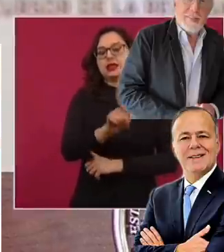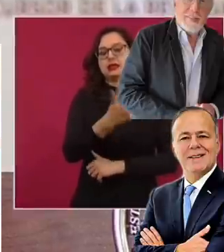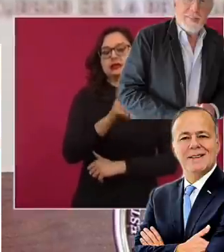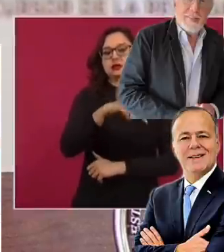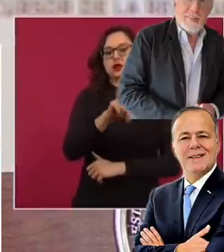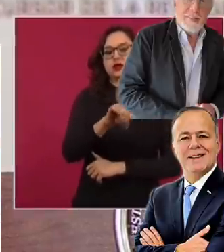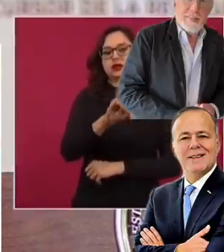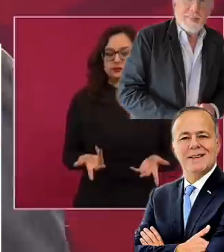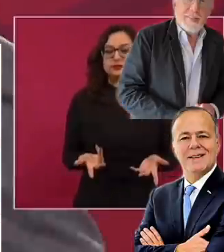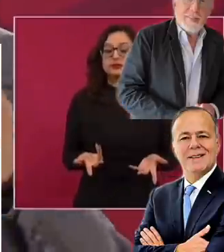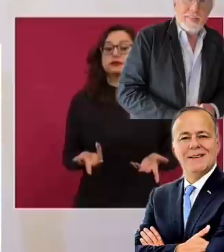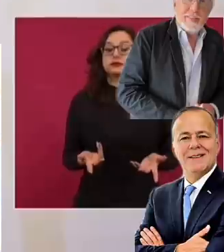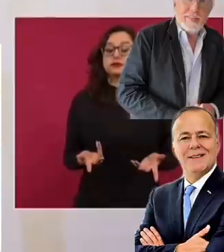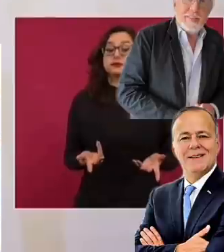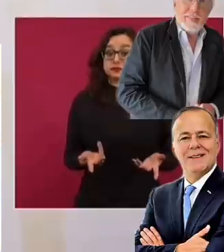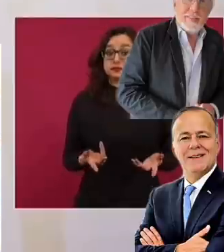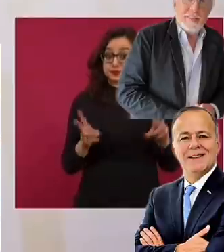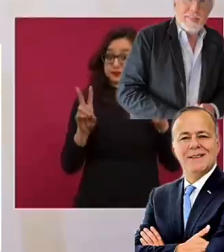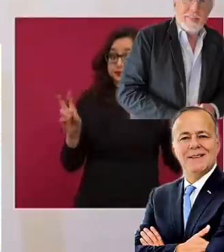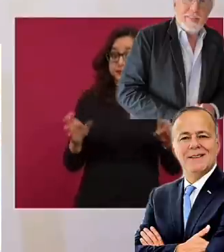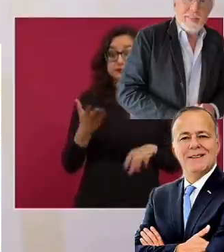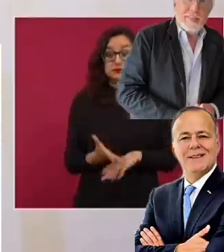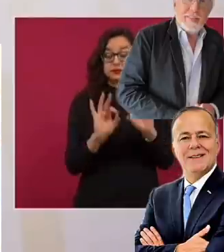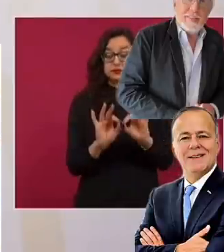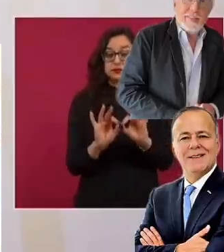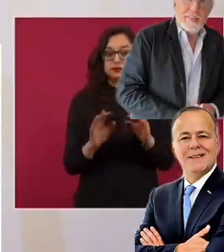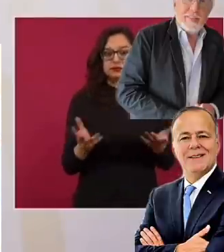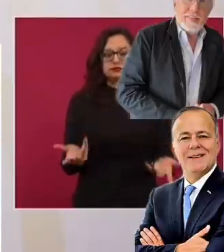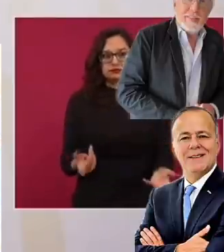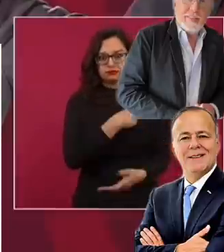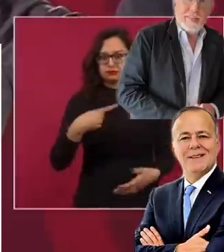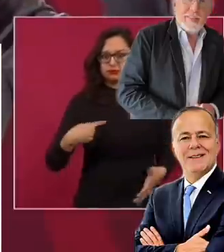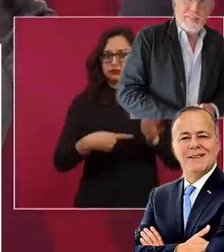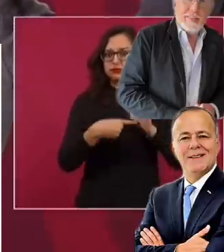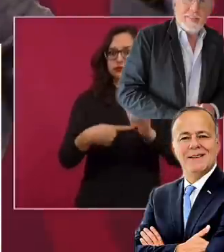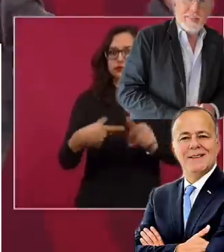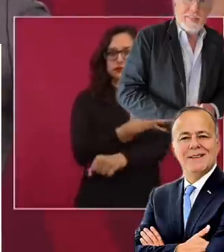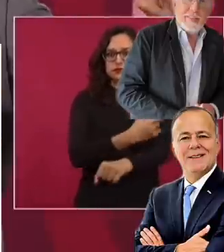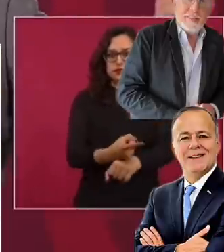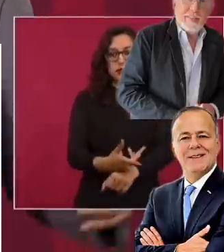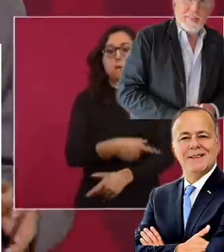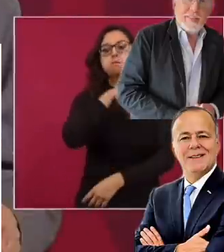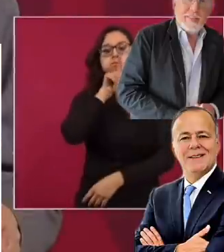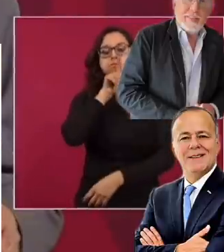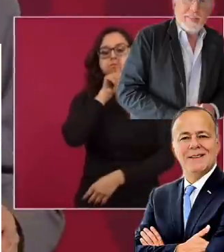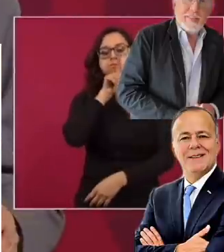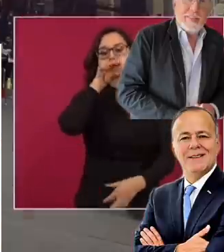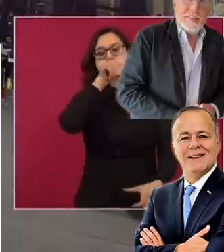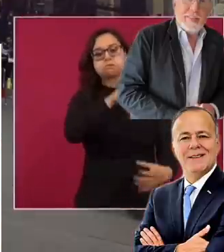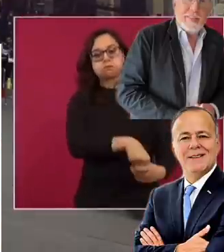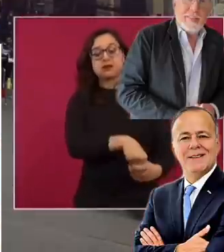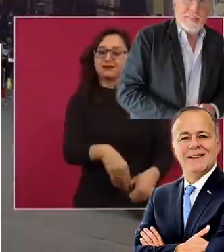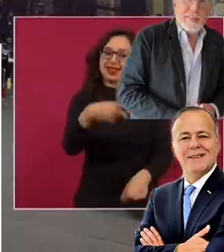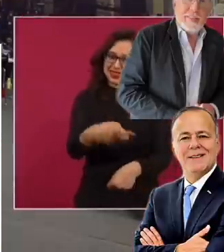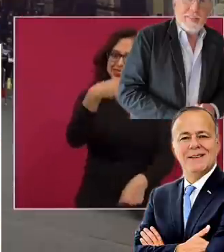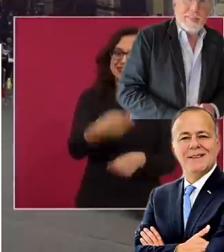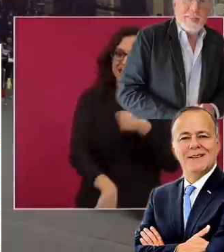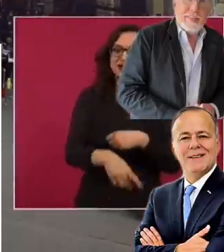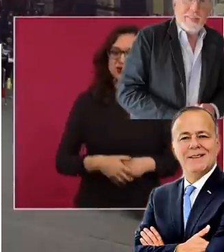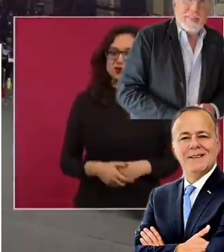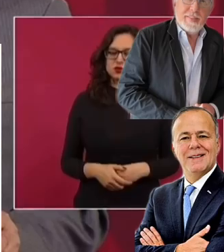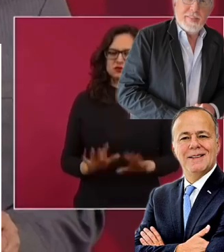dinero del gobierno de Estados Unidos. Entonces, esos son temas importantísimos, porque si no, imagínense el daño que causan. Y no es un asunto personal.